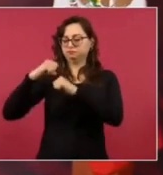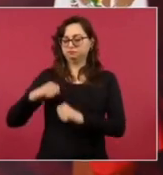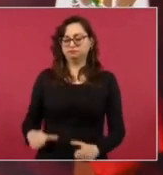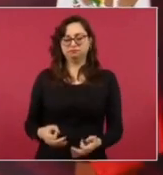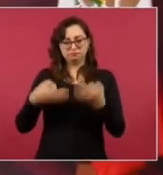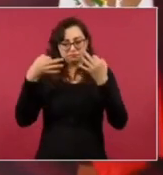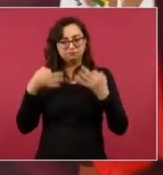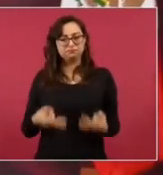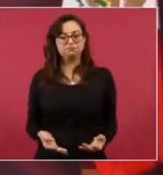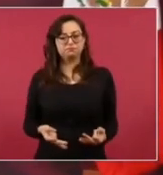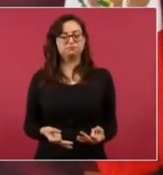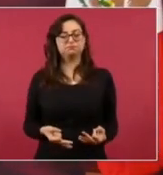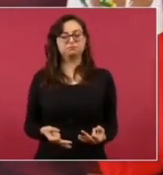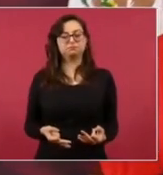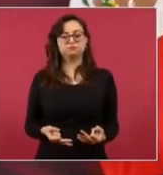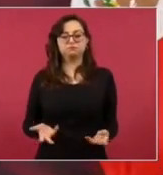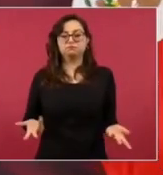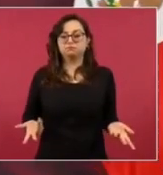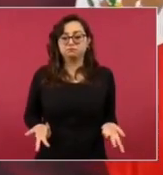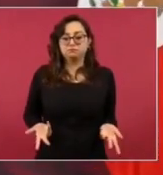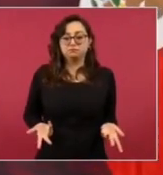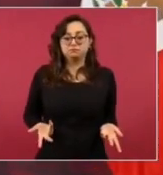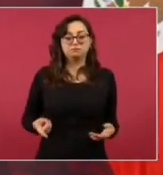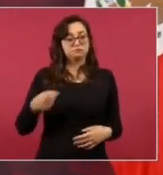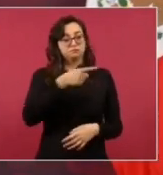Por eso no han podido los adversarios.